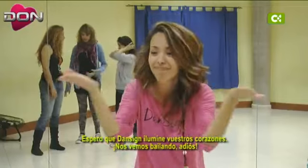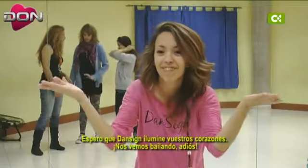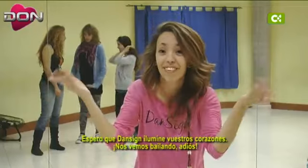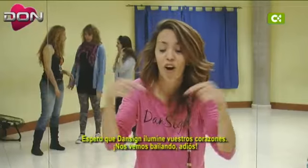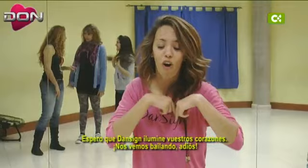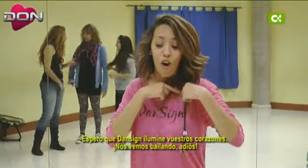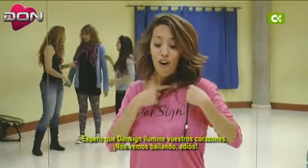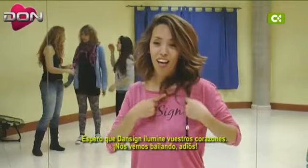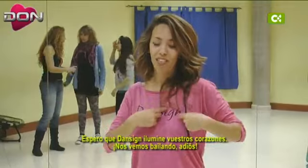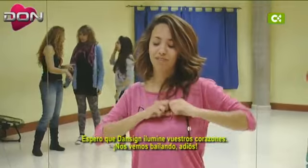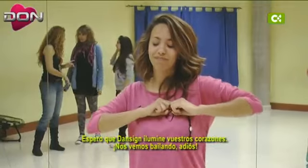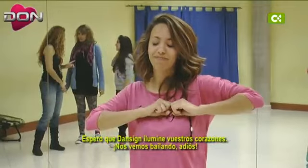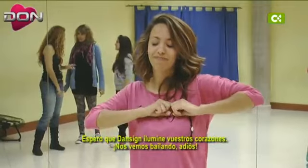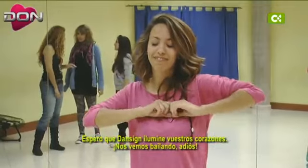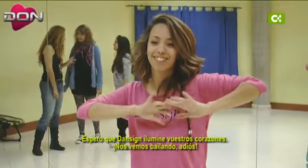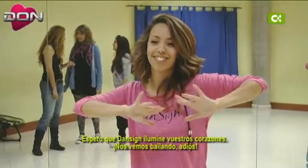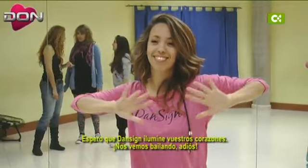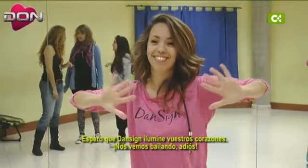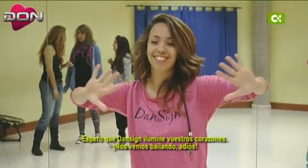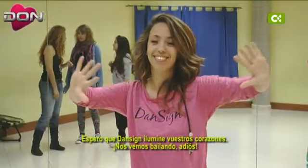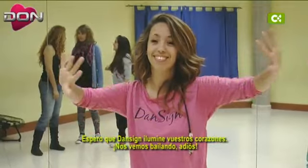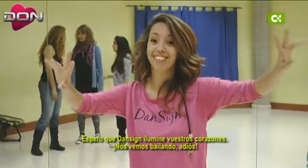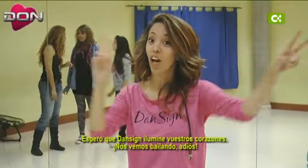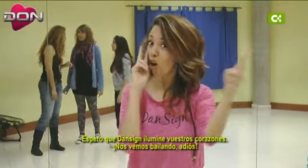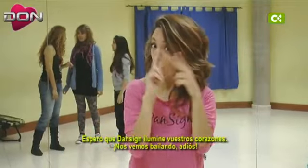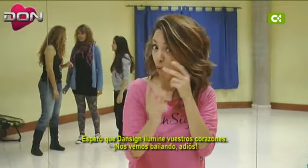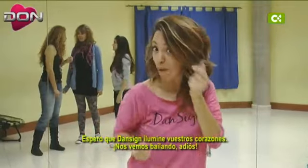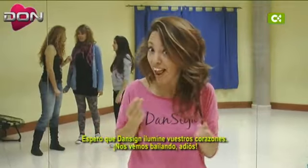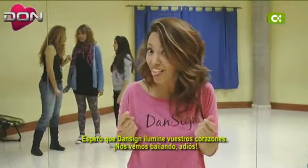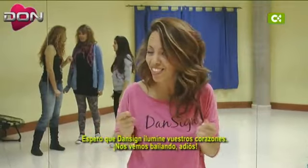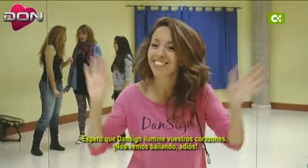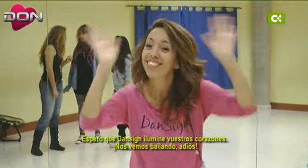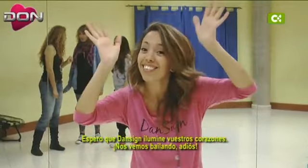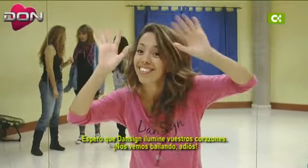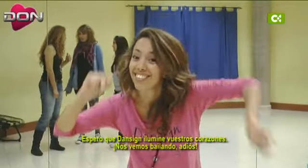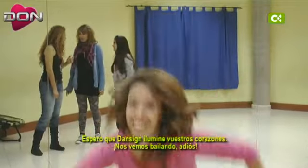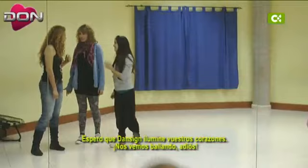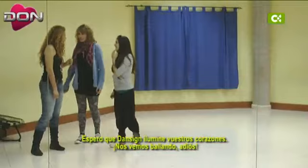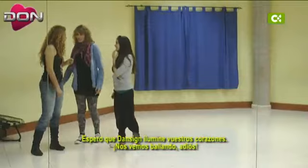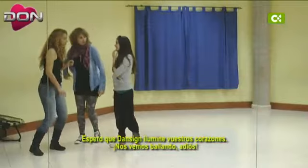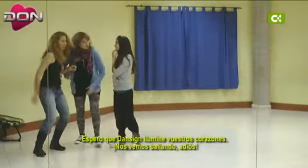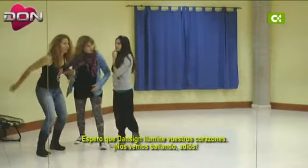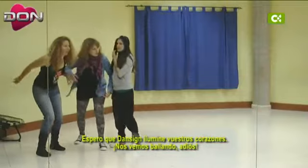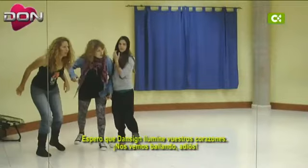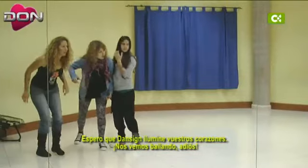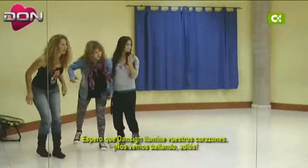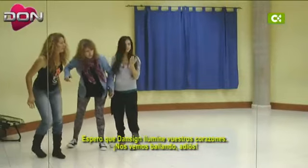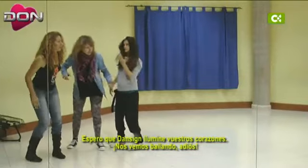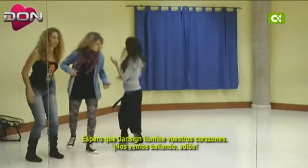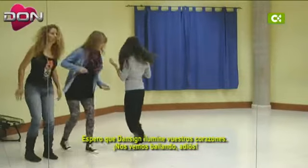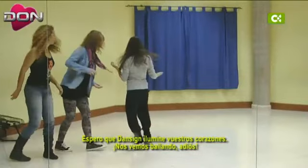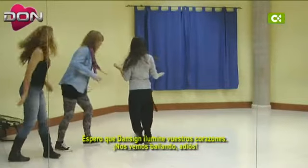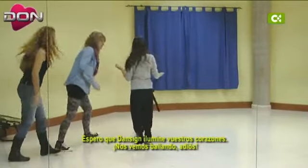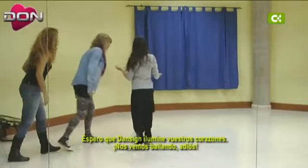Espero que Dancing ilumine vuestros corazones. ¡Nos vemos bailando! ¡Adiós!